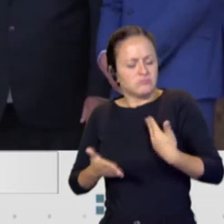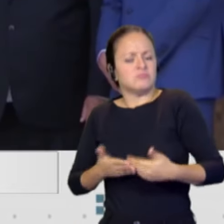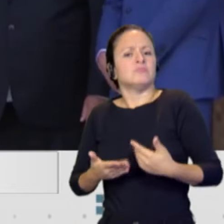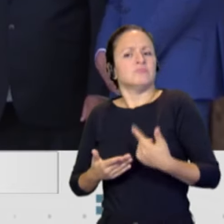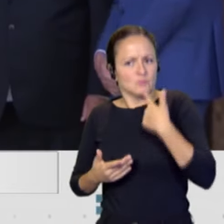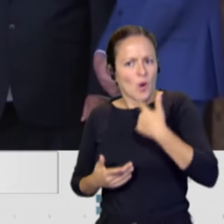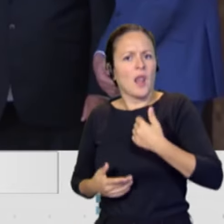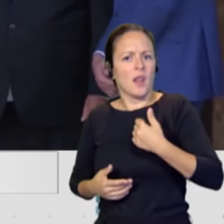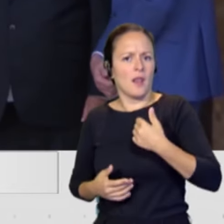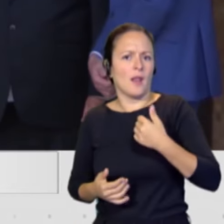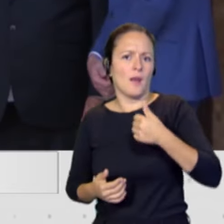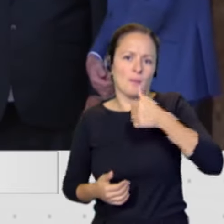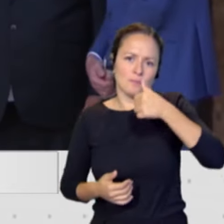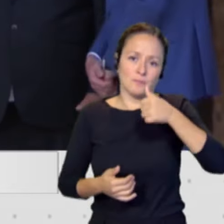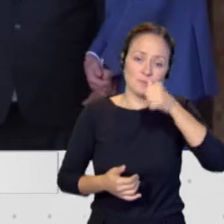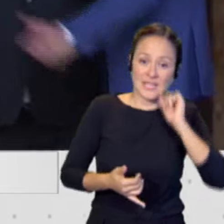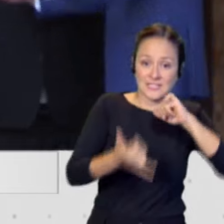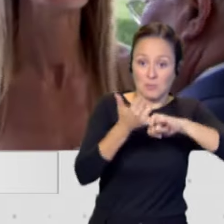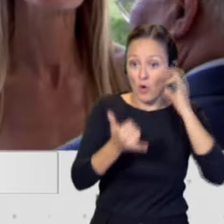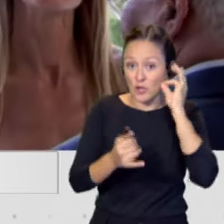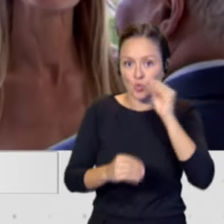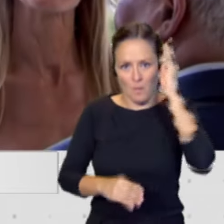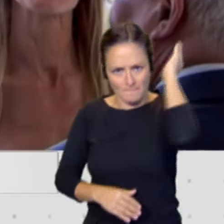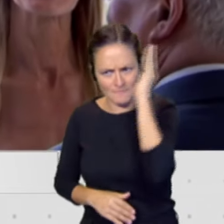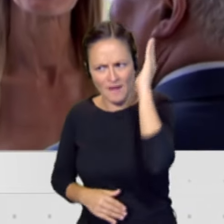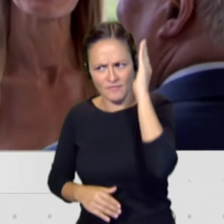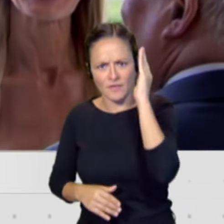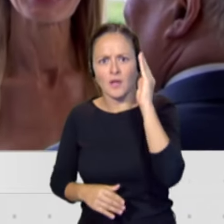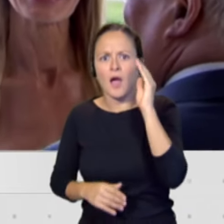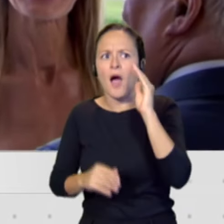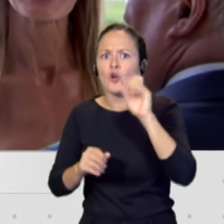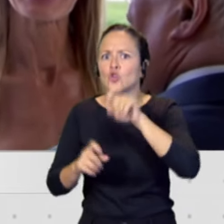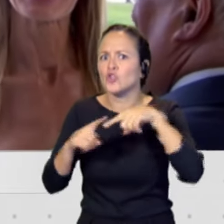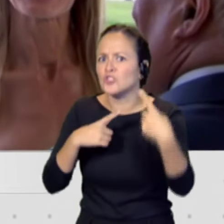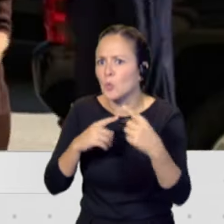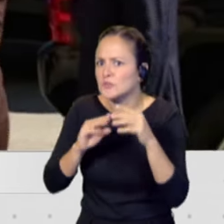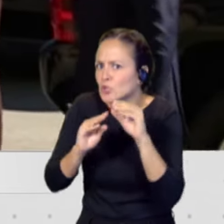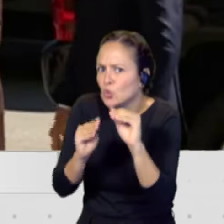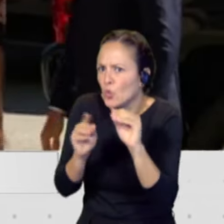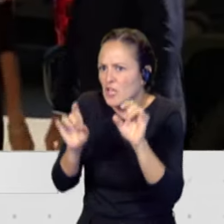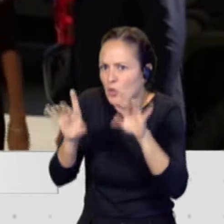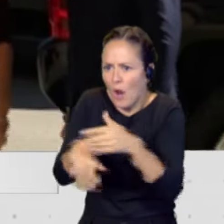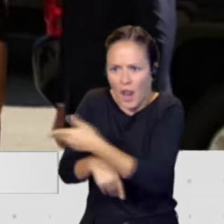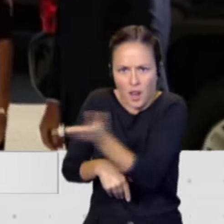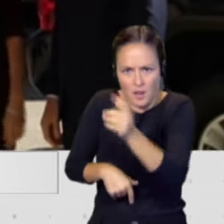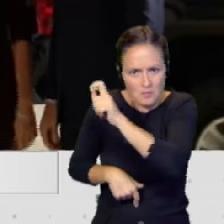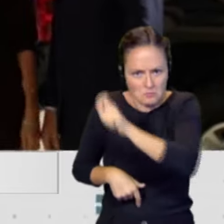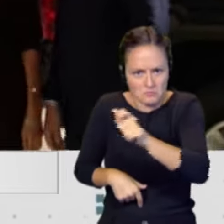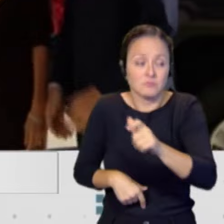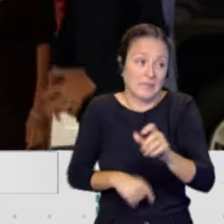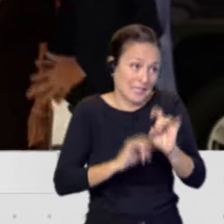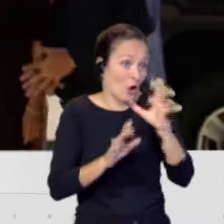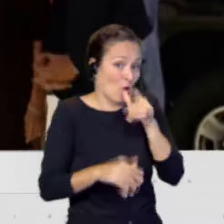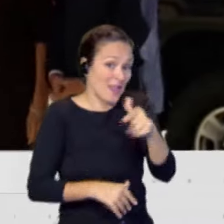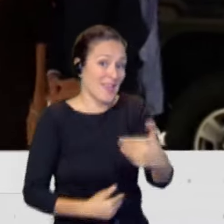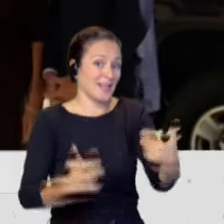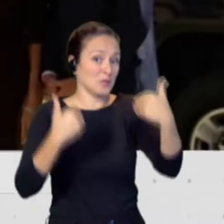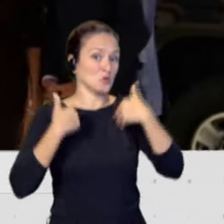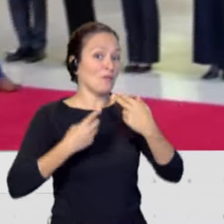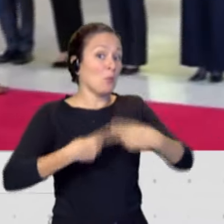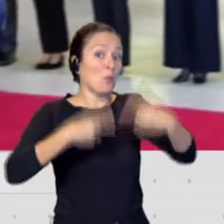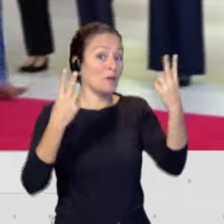sería el procedimiento el mismo que con cualquier ciudadano entiendo por supuesto en este caso ella no está concurriendo como un cargo público precisamente por eso se